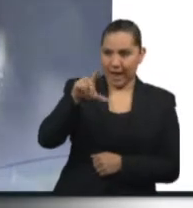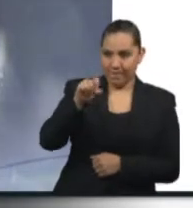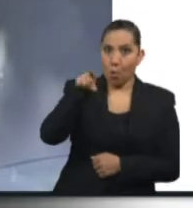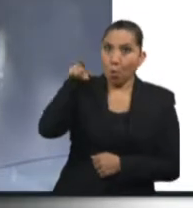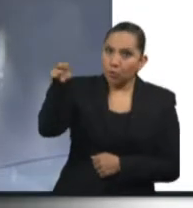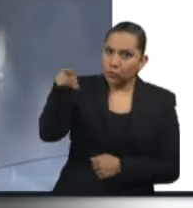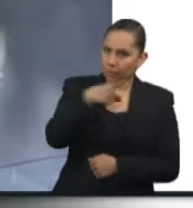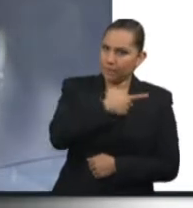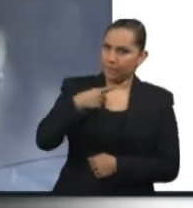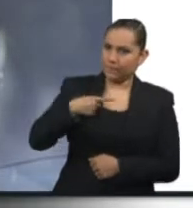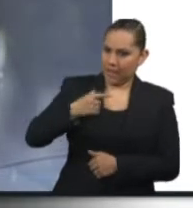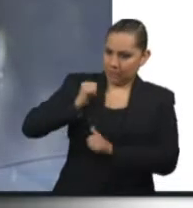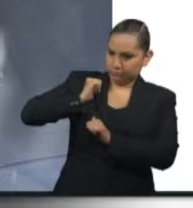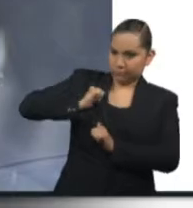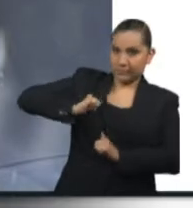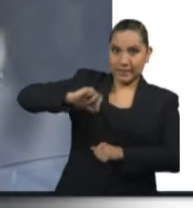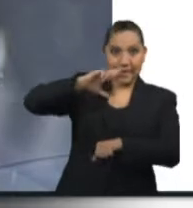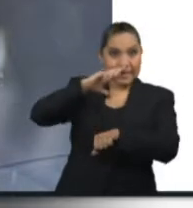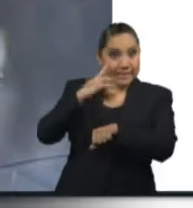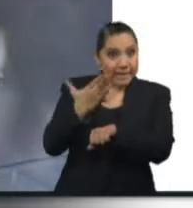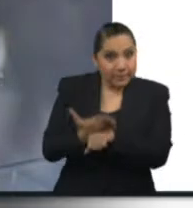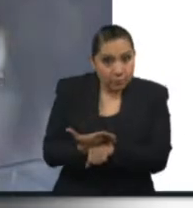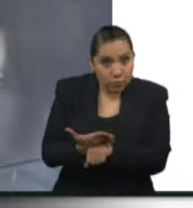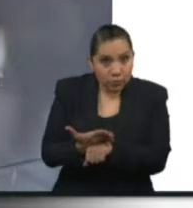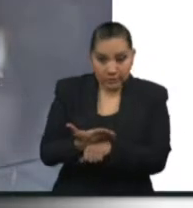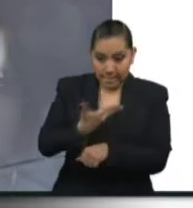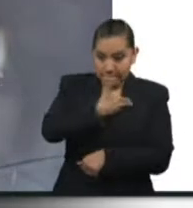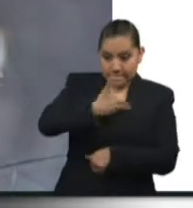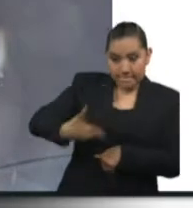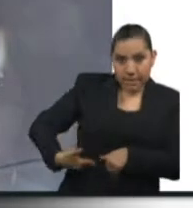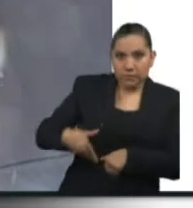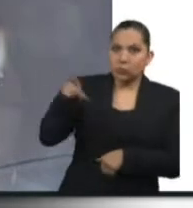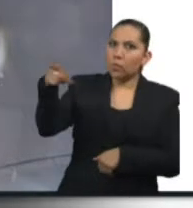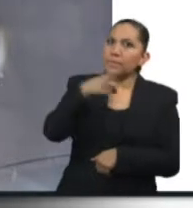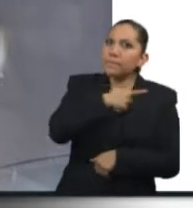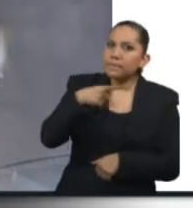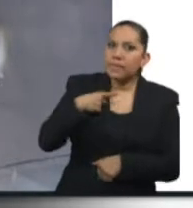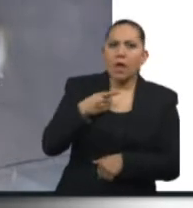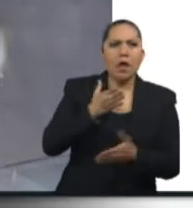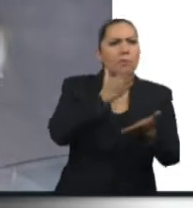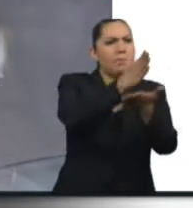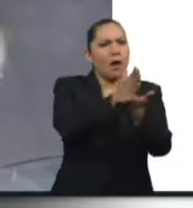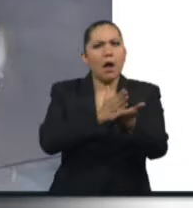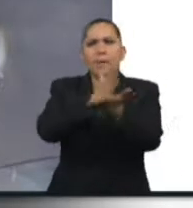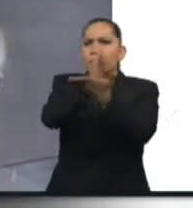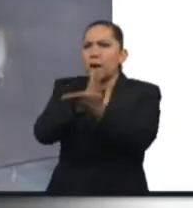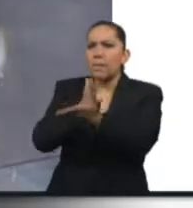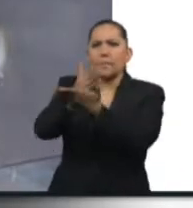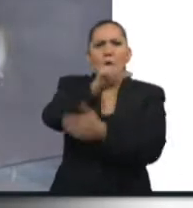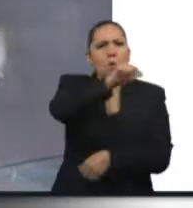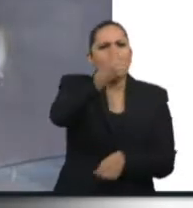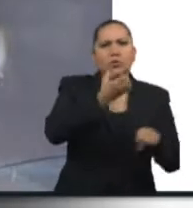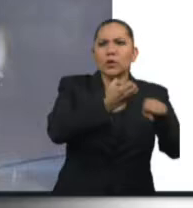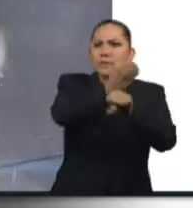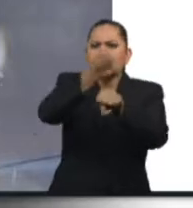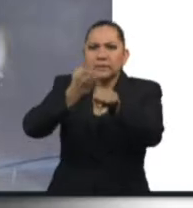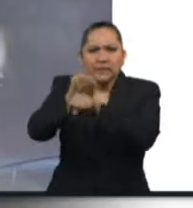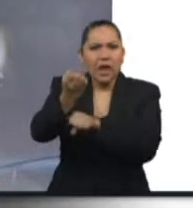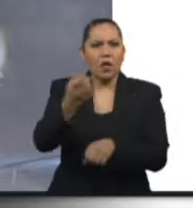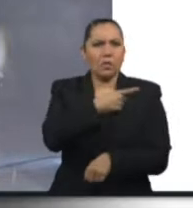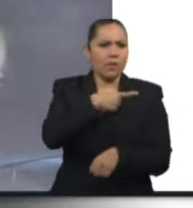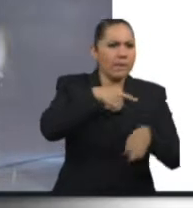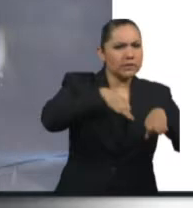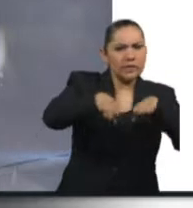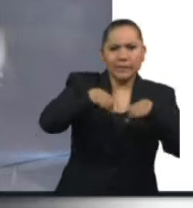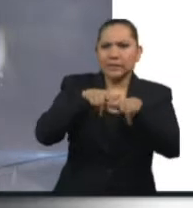distancia social, suspenda giras, se haga la prueba del coronavirus y realice sus conferencias de manera virtual. Expresaron